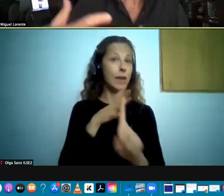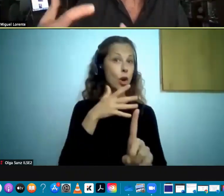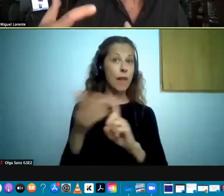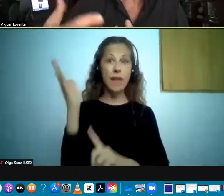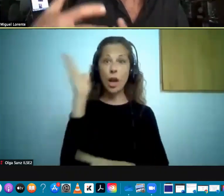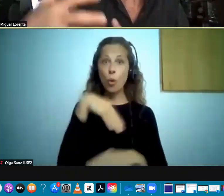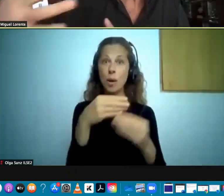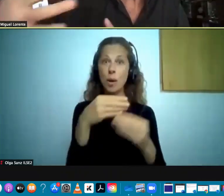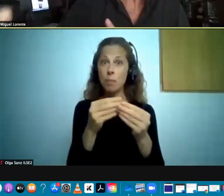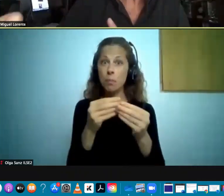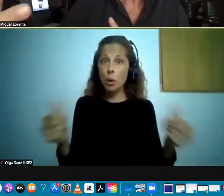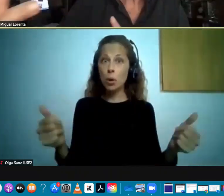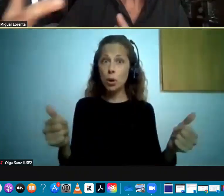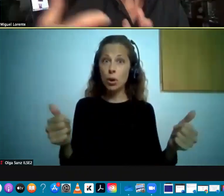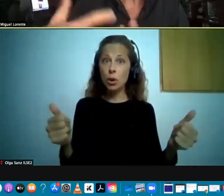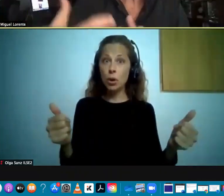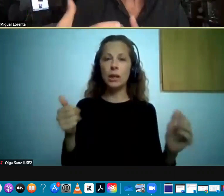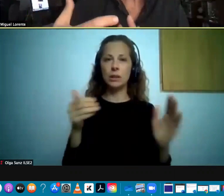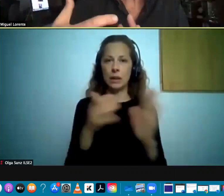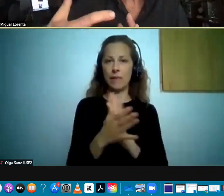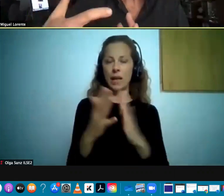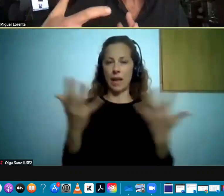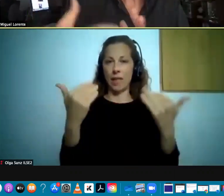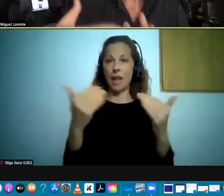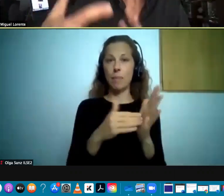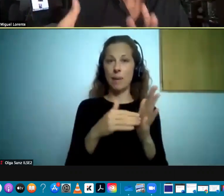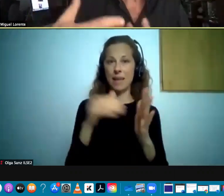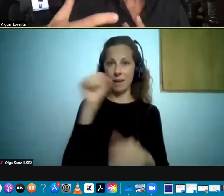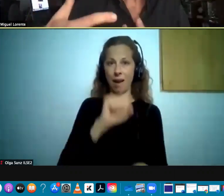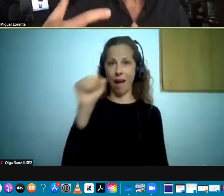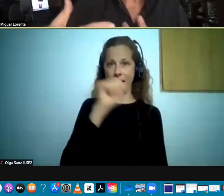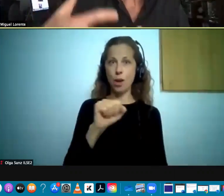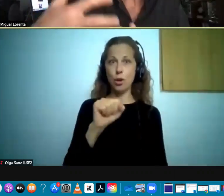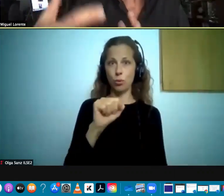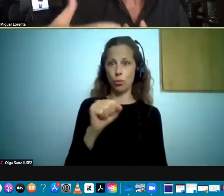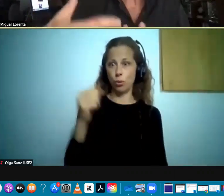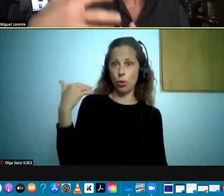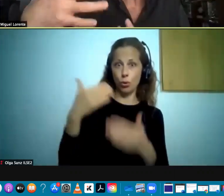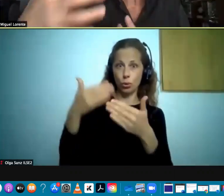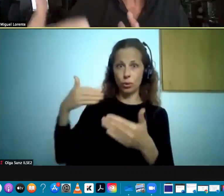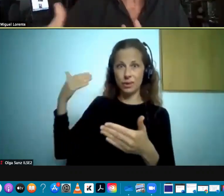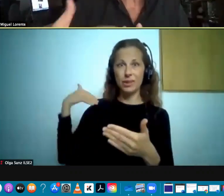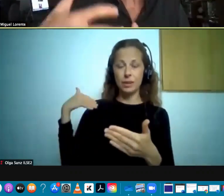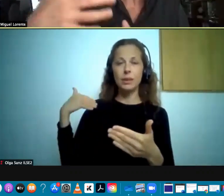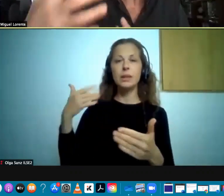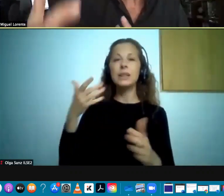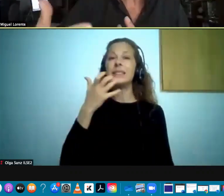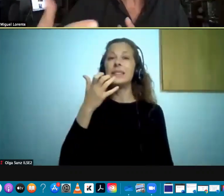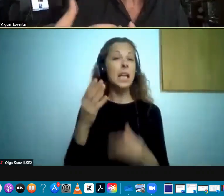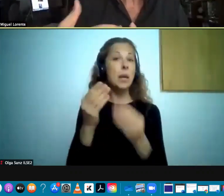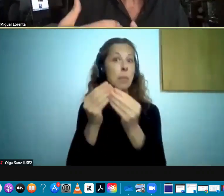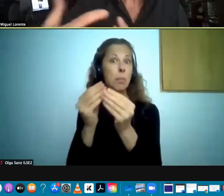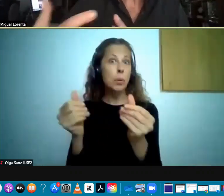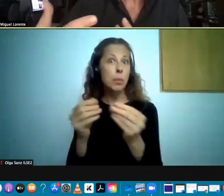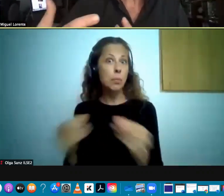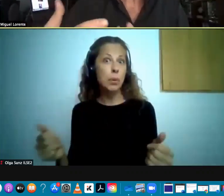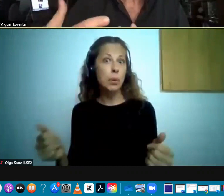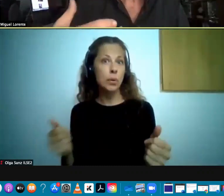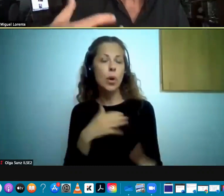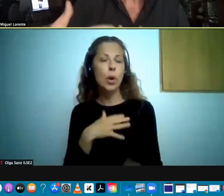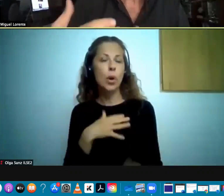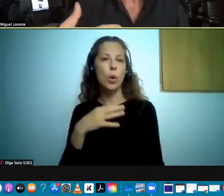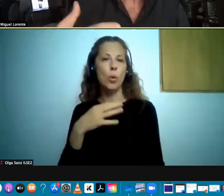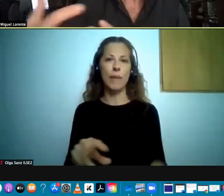y estamos hablando de 10.000 años, en algún momento habría habido una respuesta mucho más tajante, mucho más crítica de la